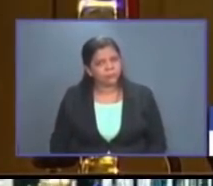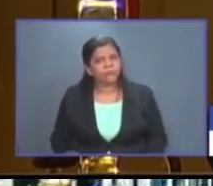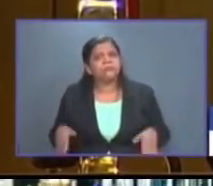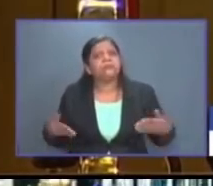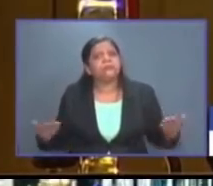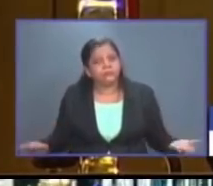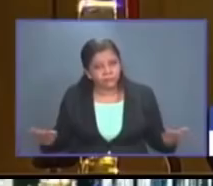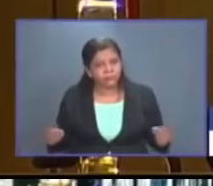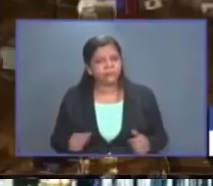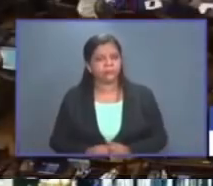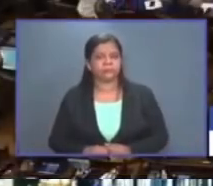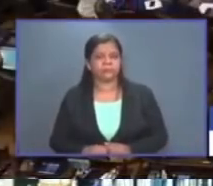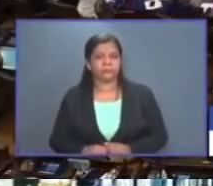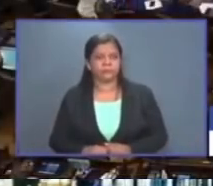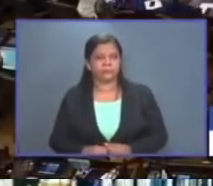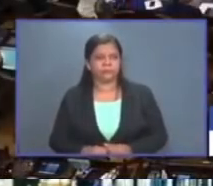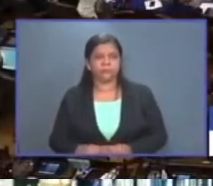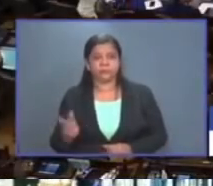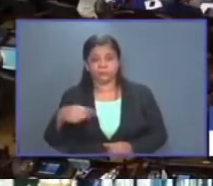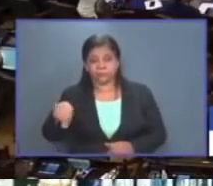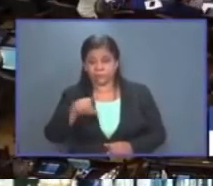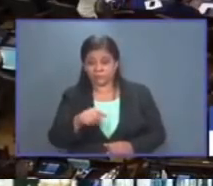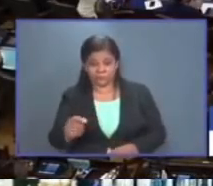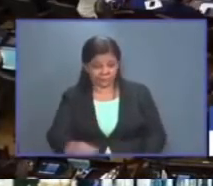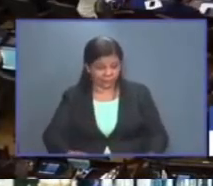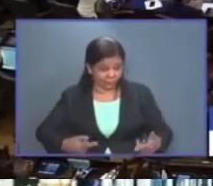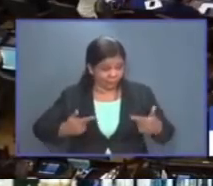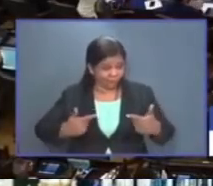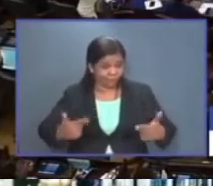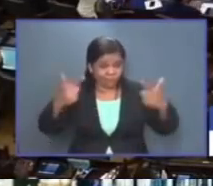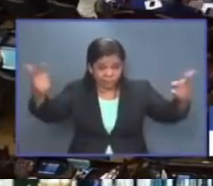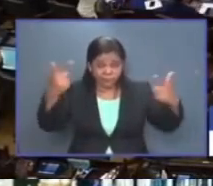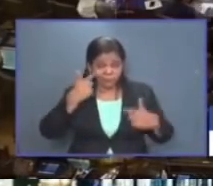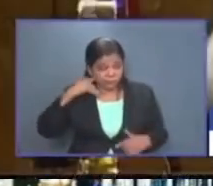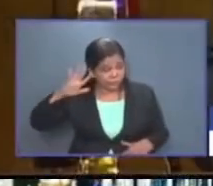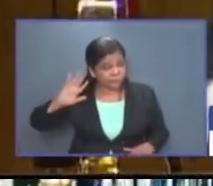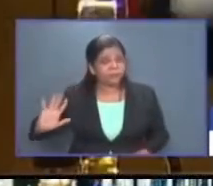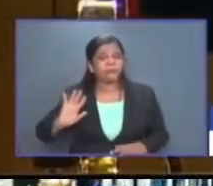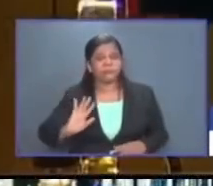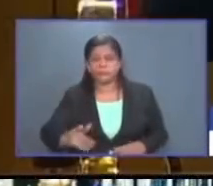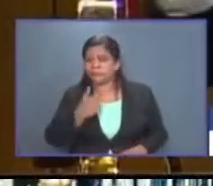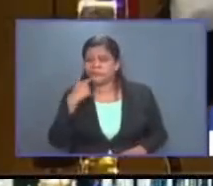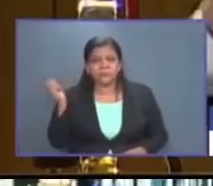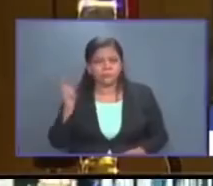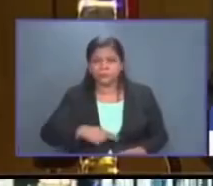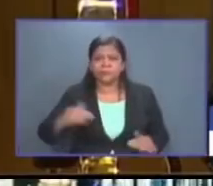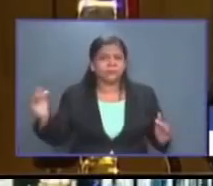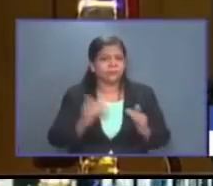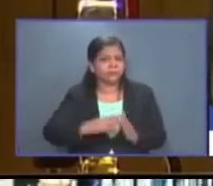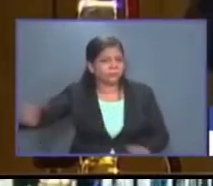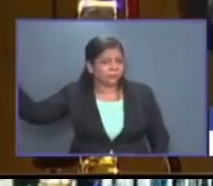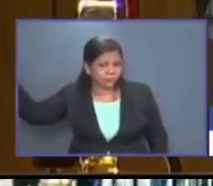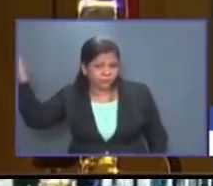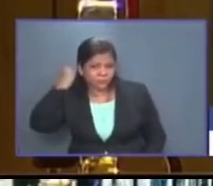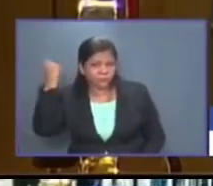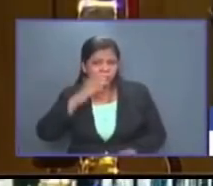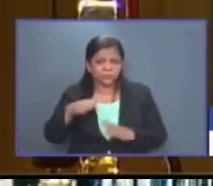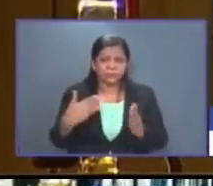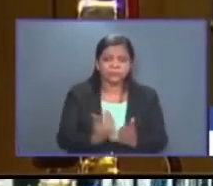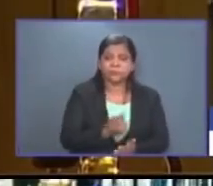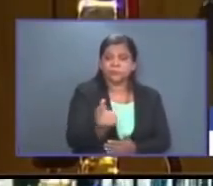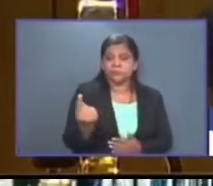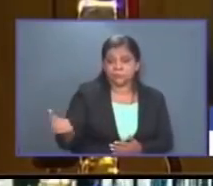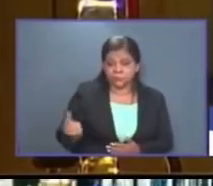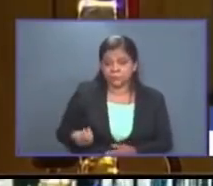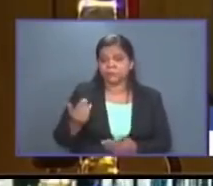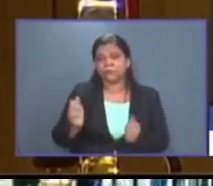sánchez cerén ahora como no es el turno de ellos ahora como no están ellos montados en el caballo no pues hoy si hoy si hay que hacerlo